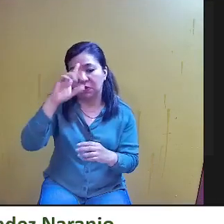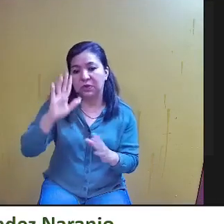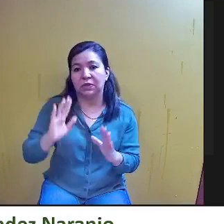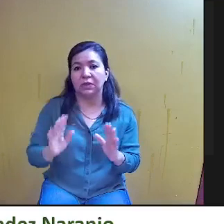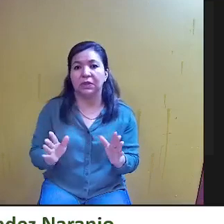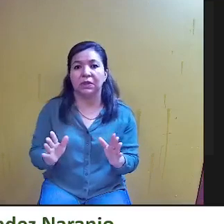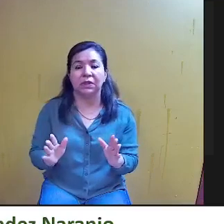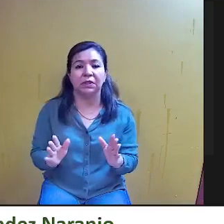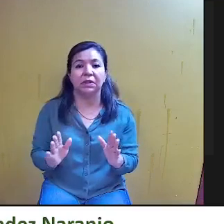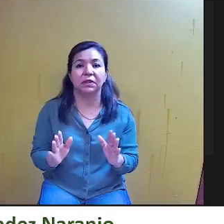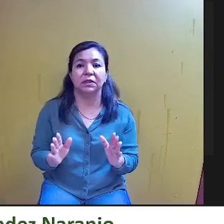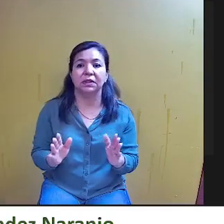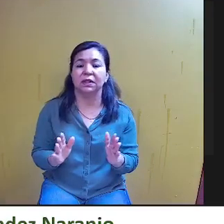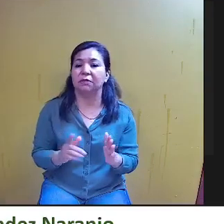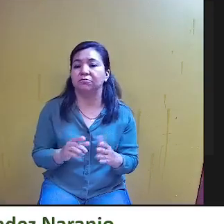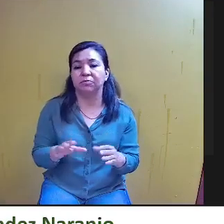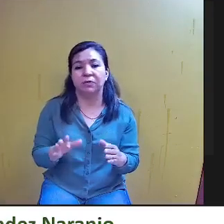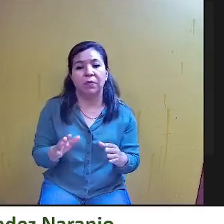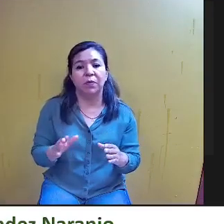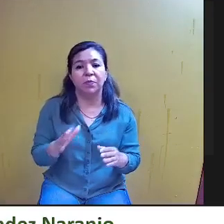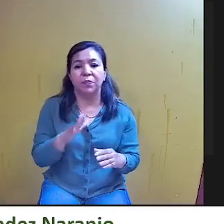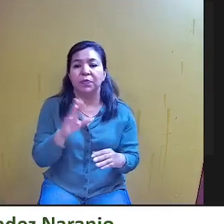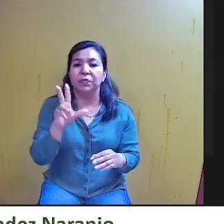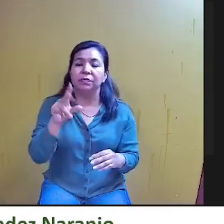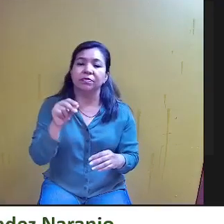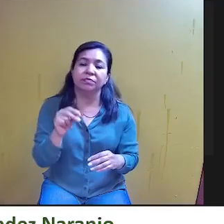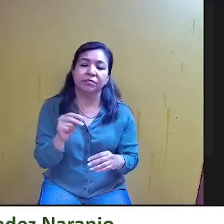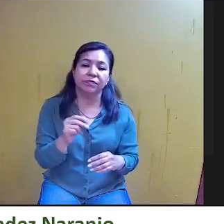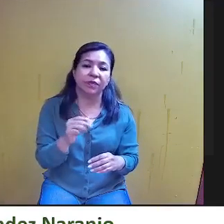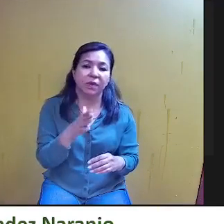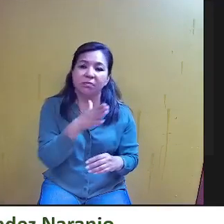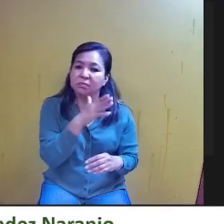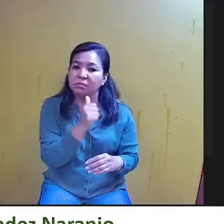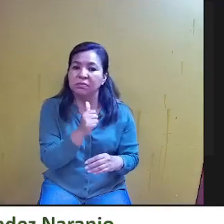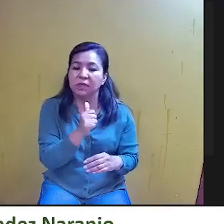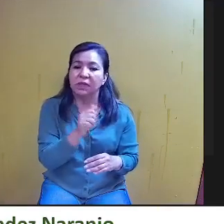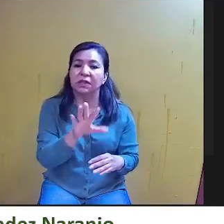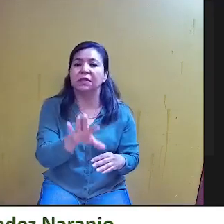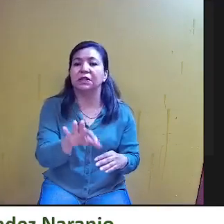resulta inelegible para ser designada consejera para el presente proceso electoral